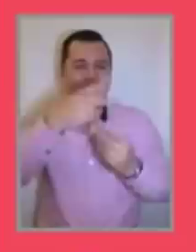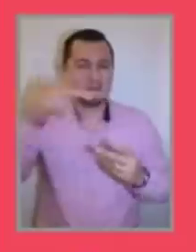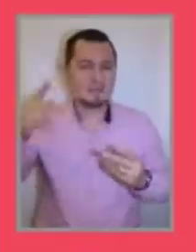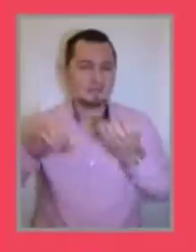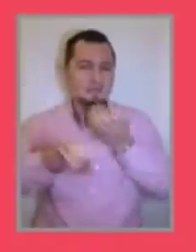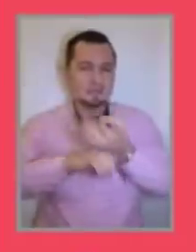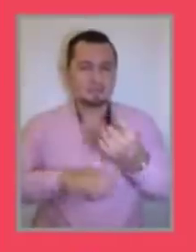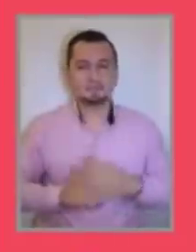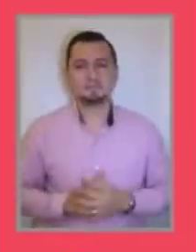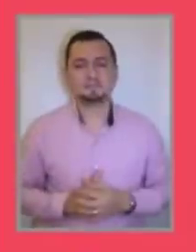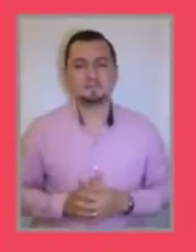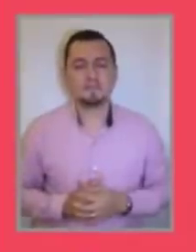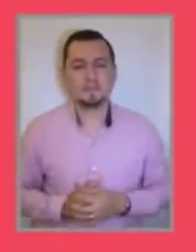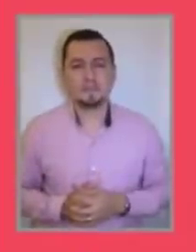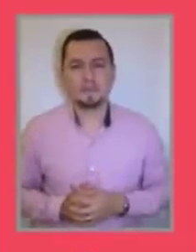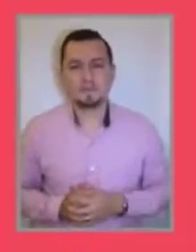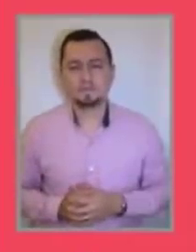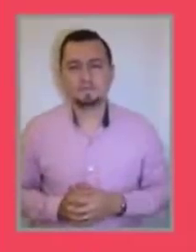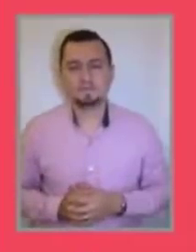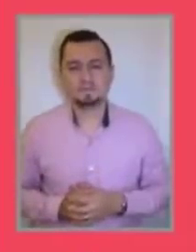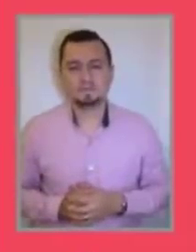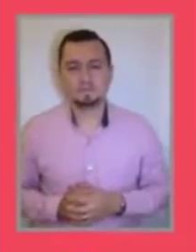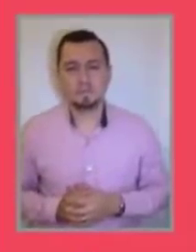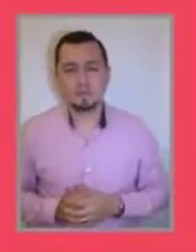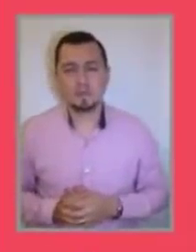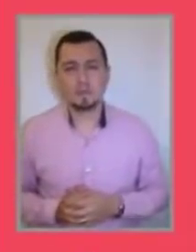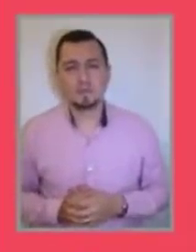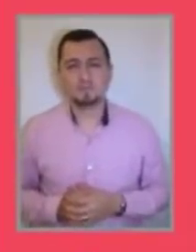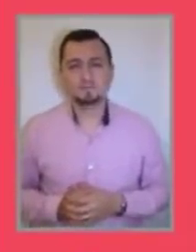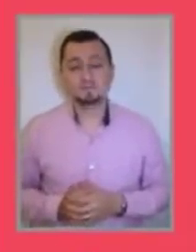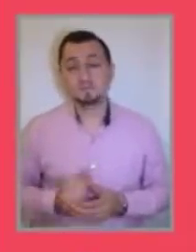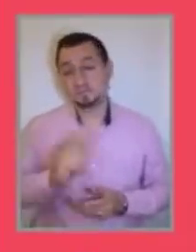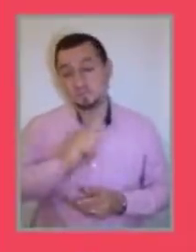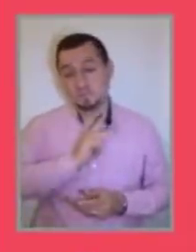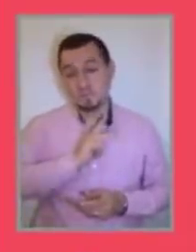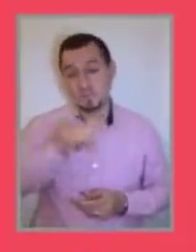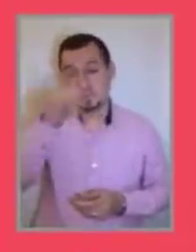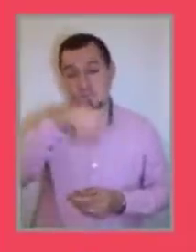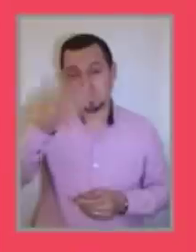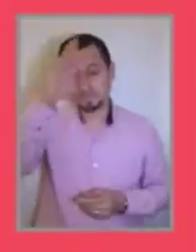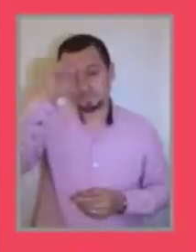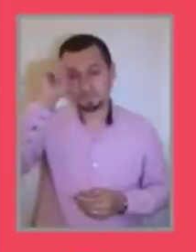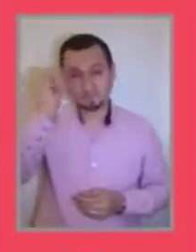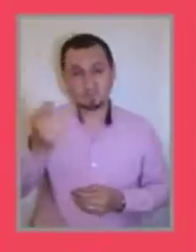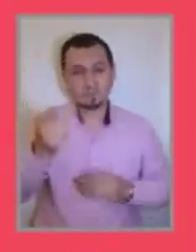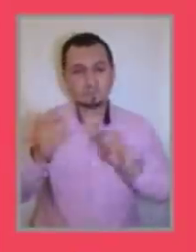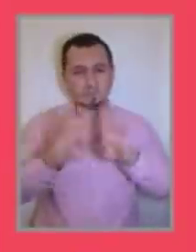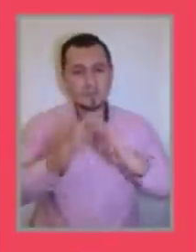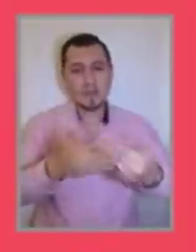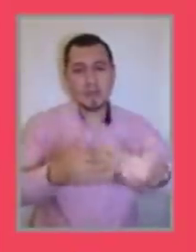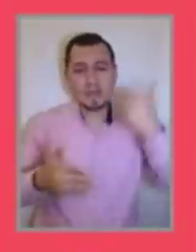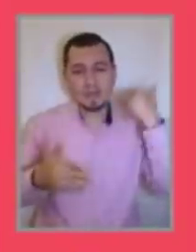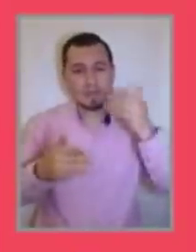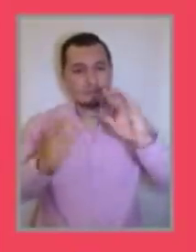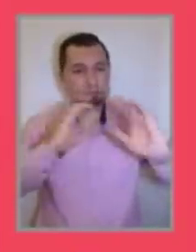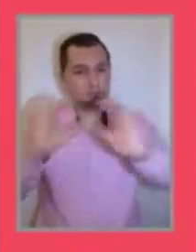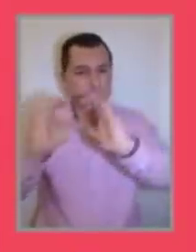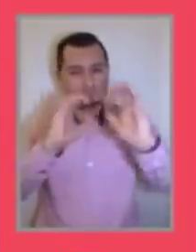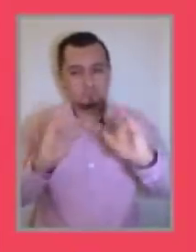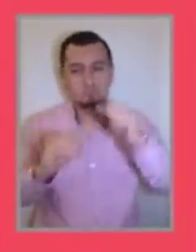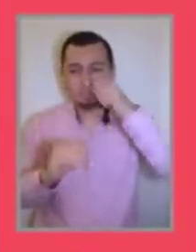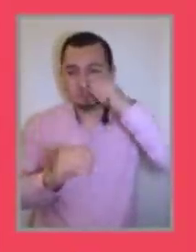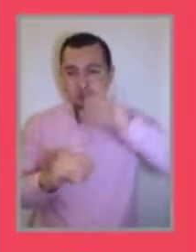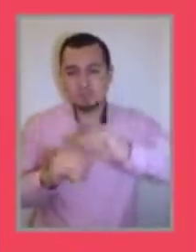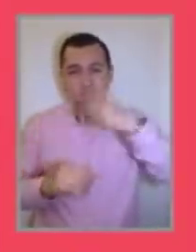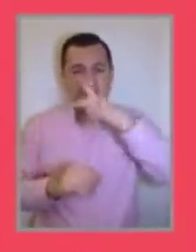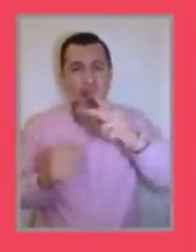estados. Gobernador, buenas tardes. De lo que mencionaba que ya tuvo la oportunidad de hablar con el secretario de Hacienda y lo que pudo hablar